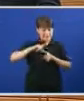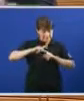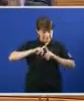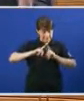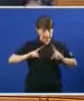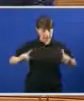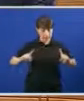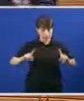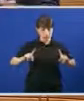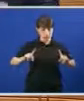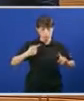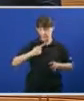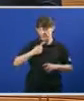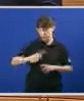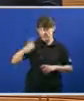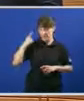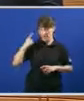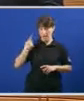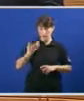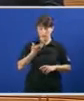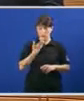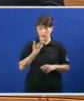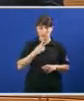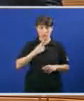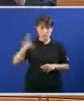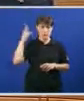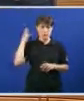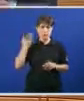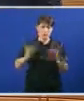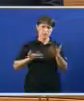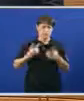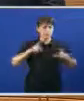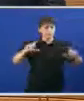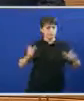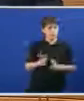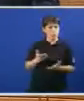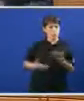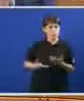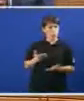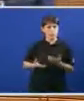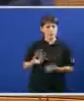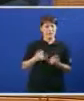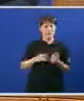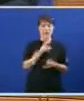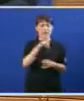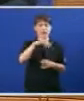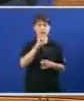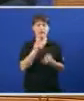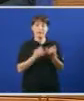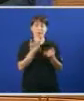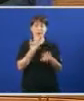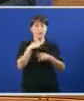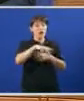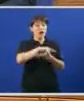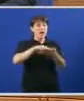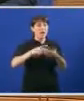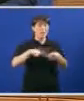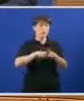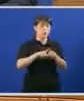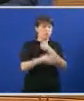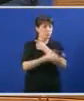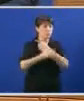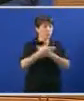ano 2013 disminuiu con respecto ao ano 2012. Vaya rematando. Os últimos datos do INE dice que a tasa de pobreza en Galicia era 18,3